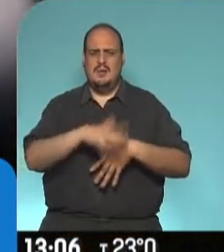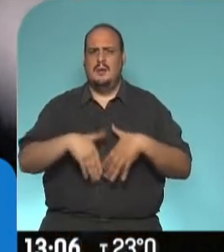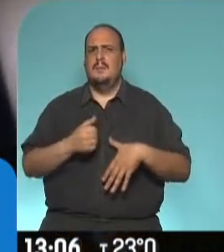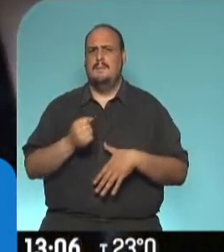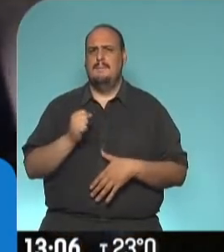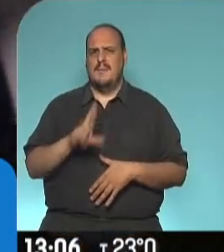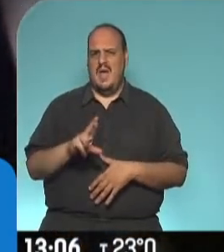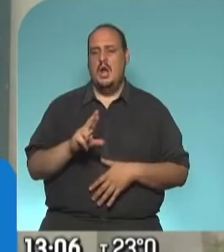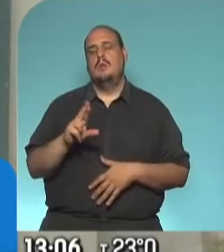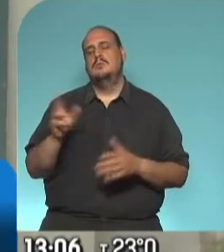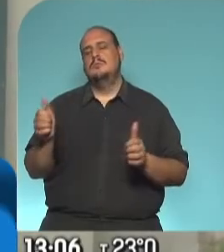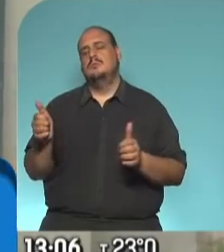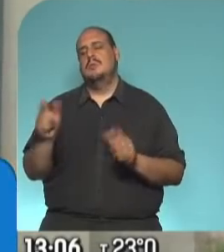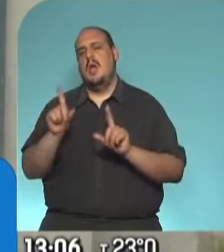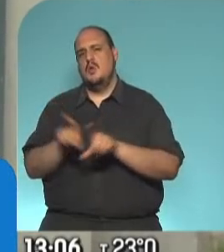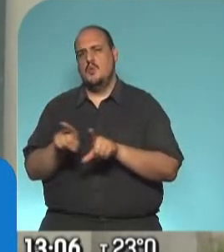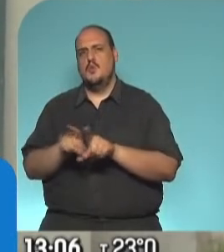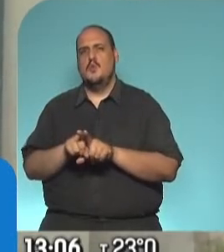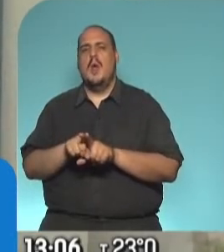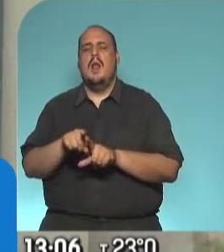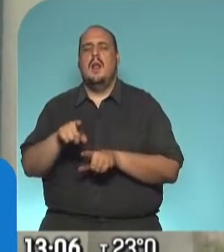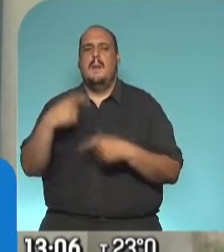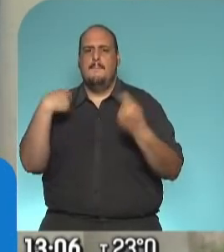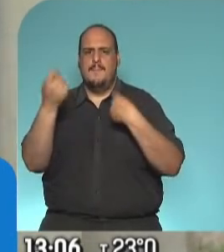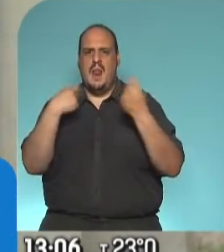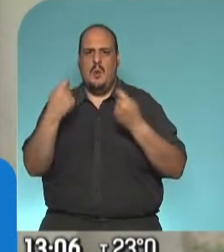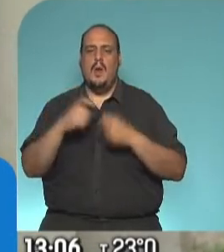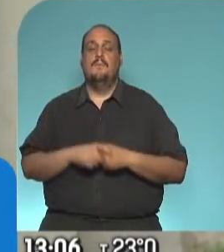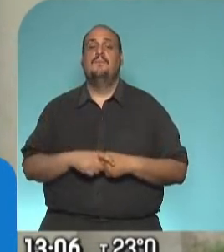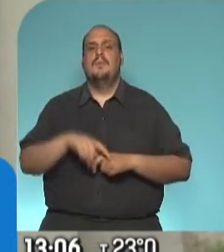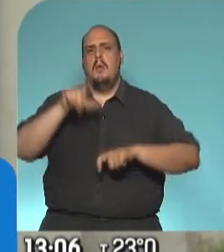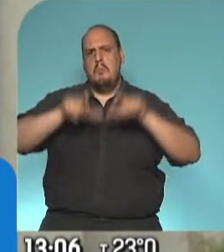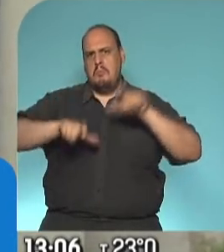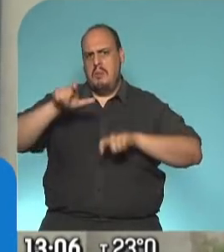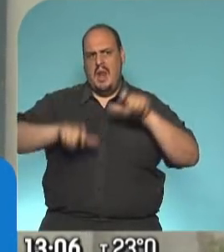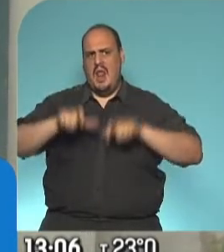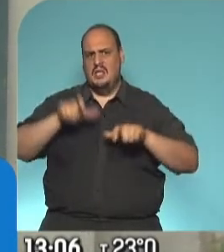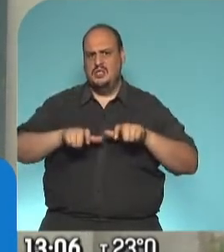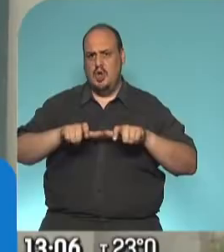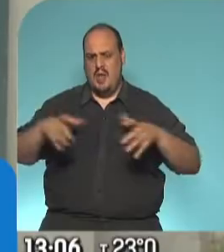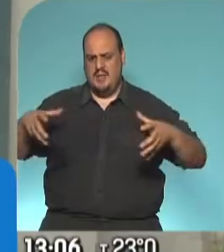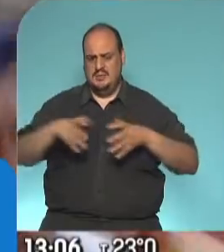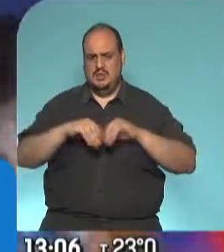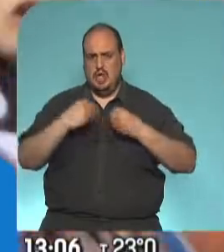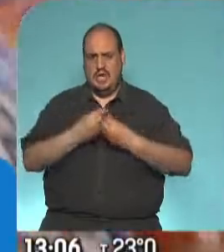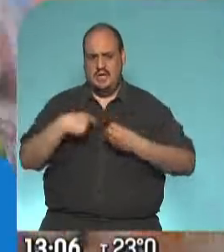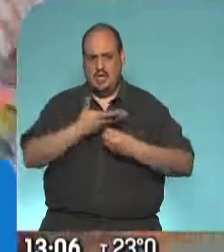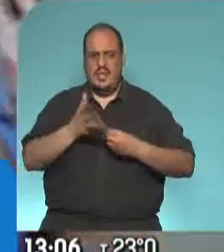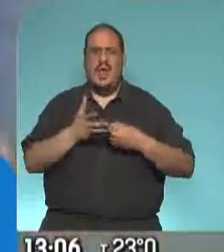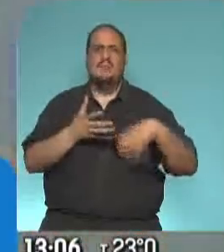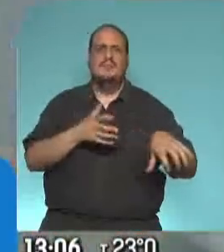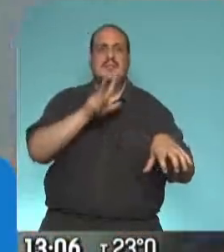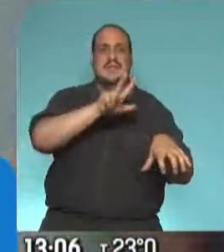Paraguay. Tiene 35% de la población viviendo en el campo, en Argentina debe ser el 5%, una cosa así. O sea, es muy chiquito. Entonces,